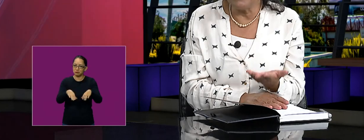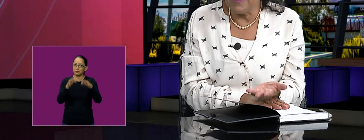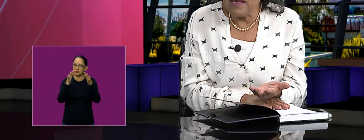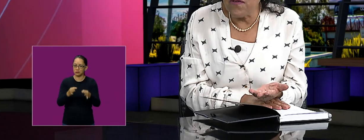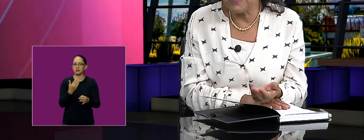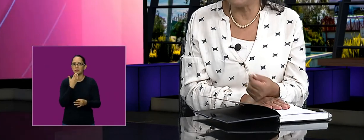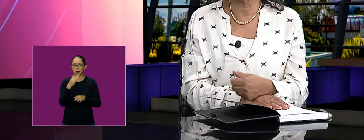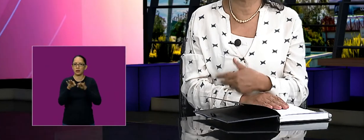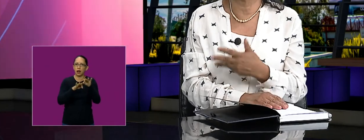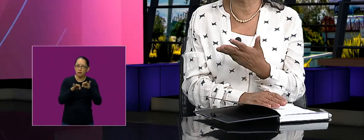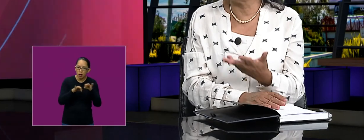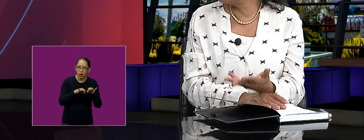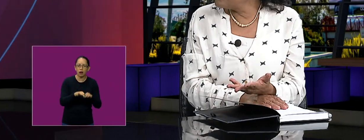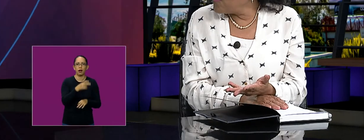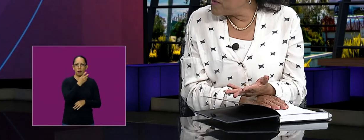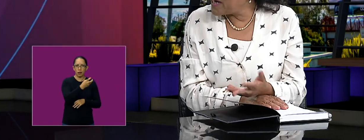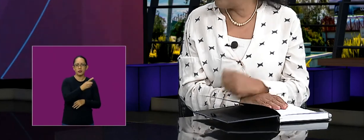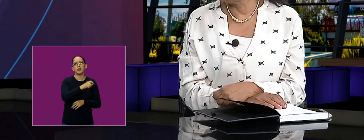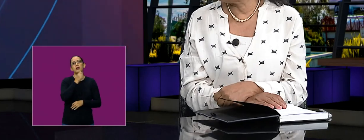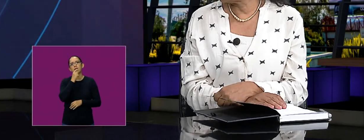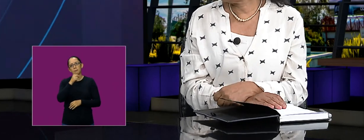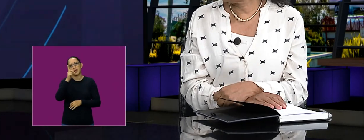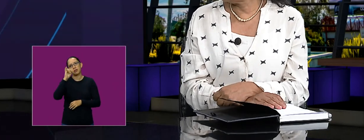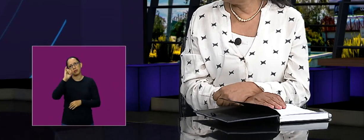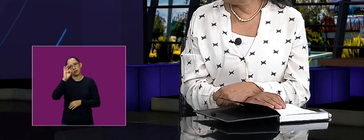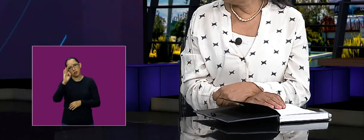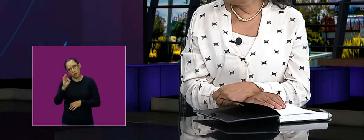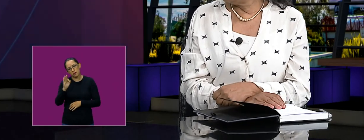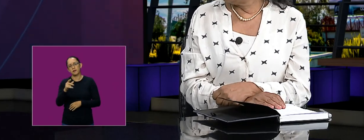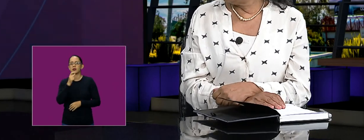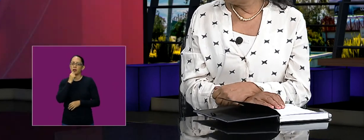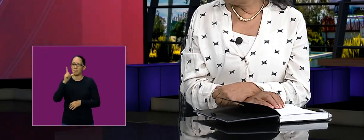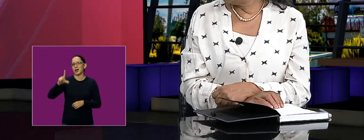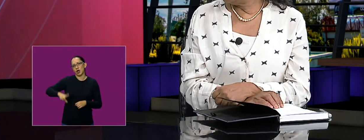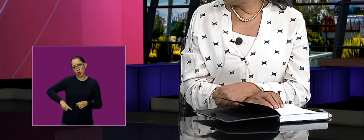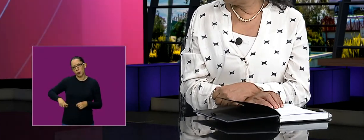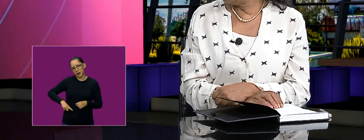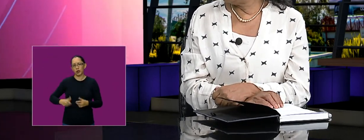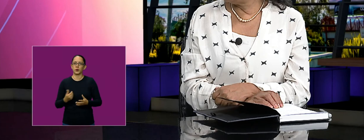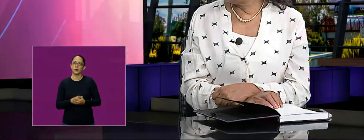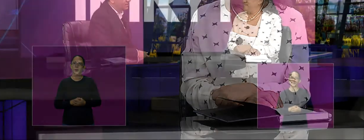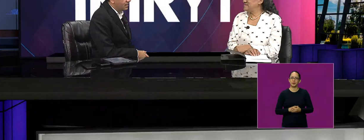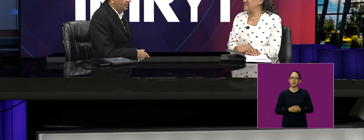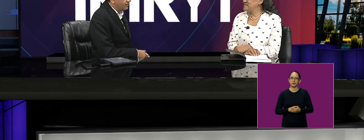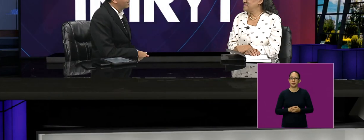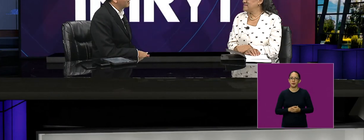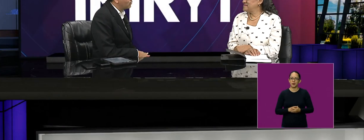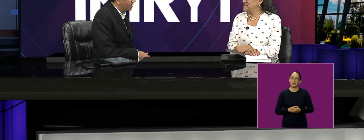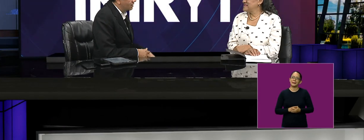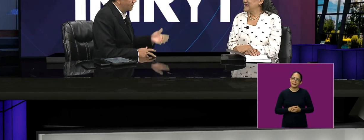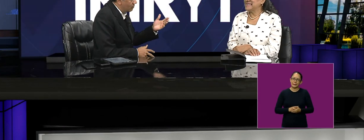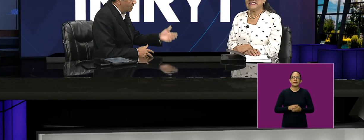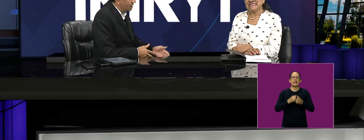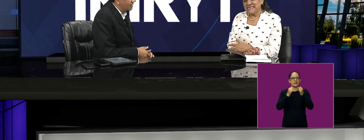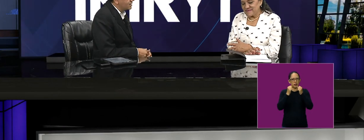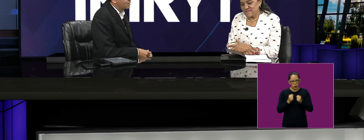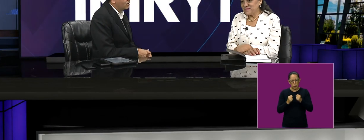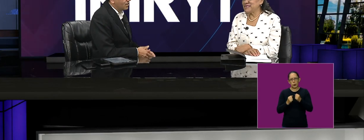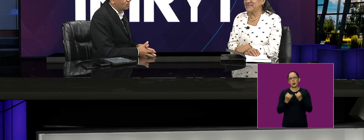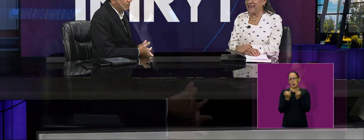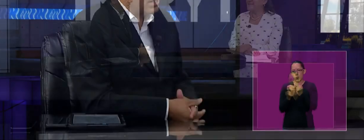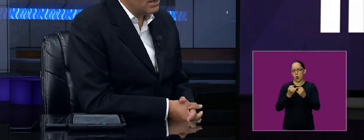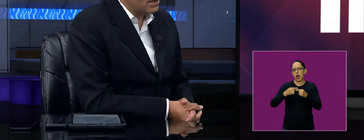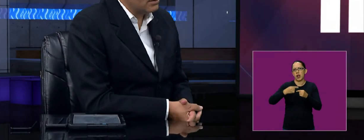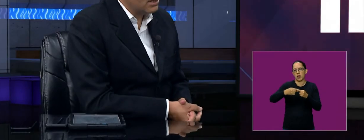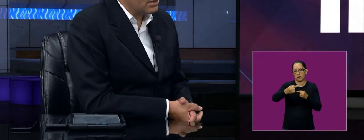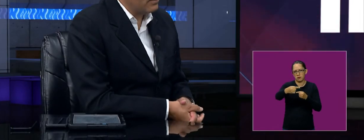en el DIF estatal, en el gobierno. Pues, Elvira, seguramente tendremos tu presencia de manera recurrente, al igual que Denise y